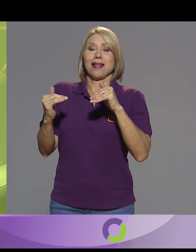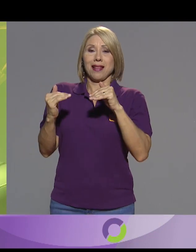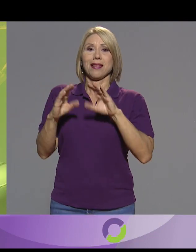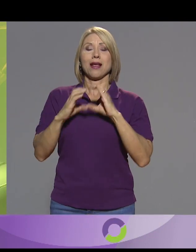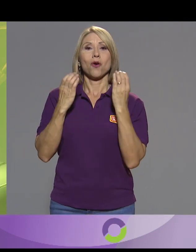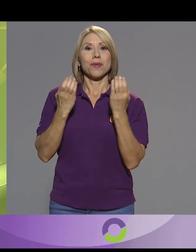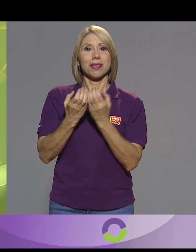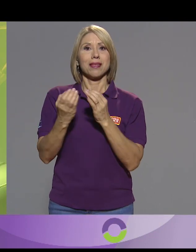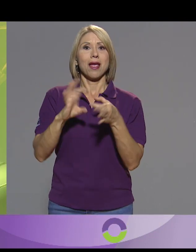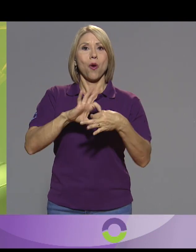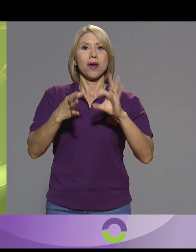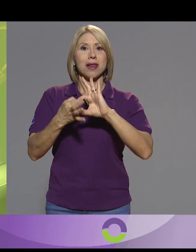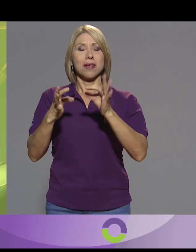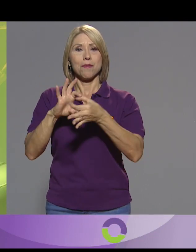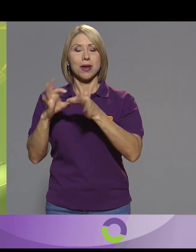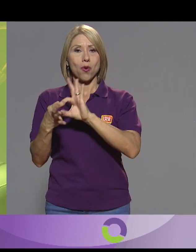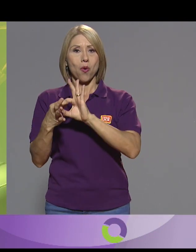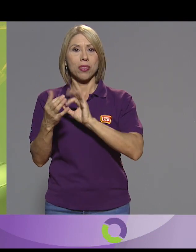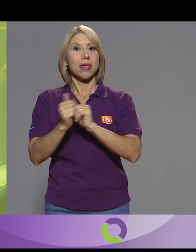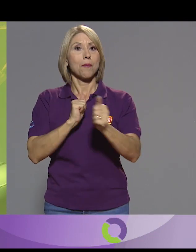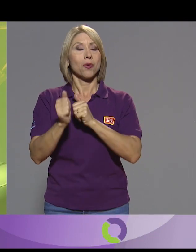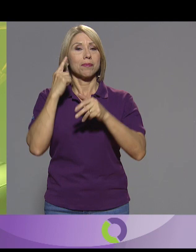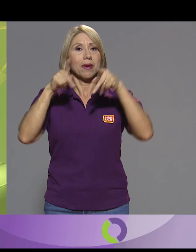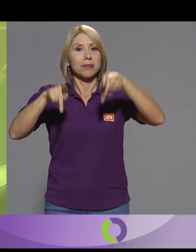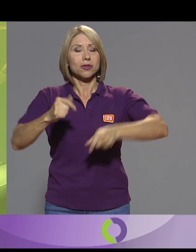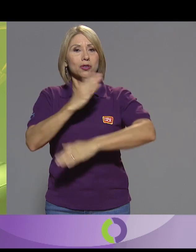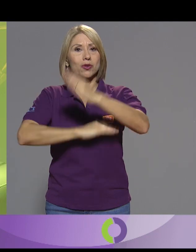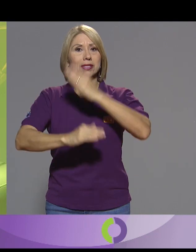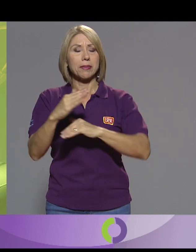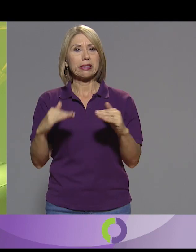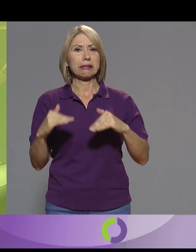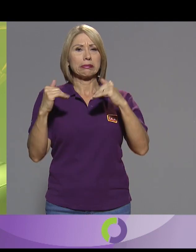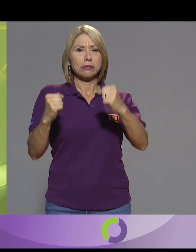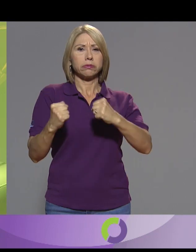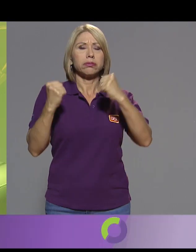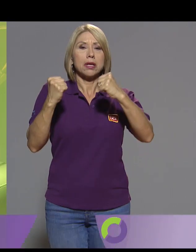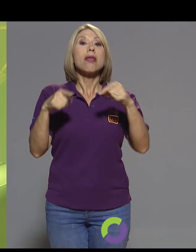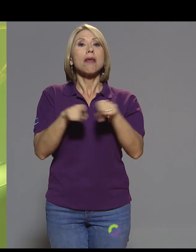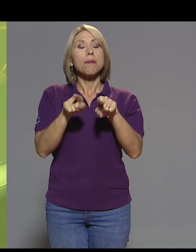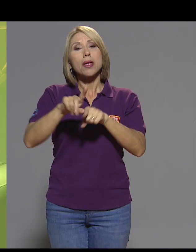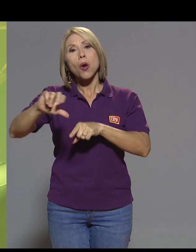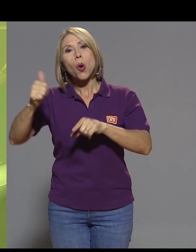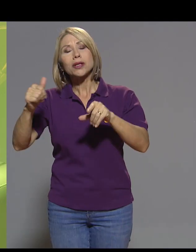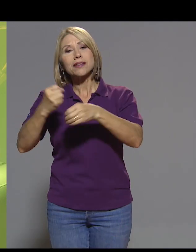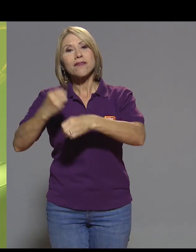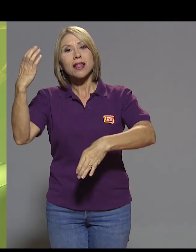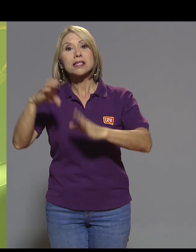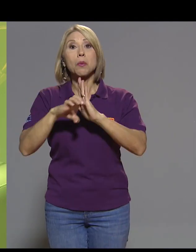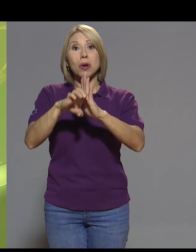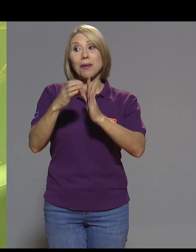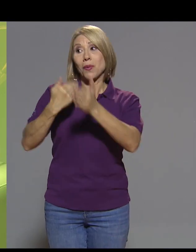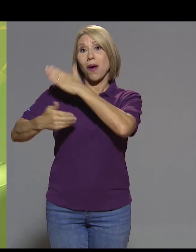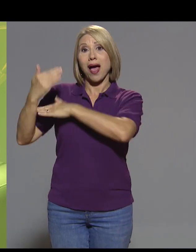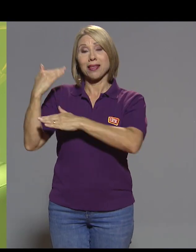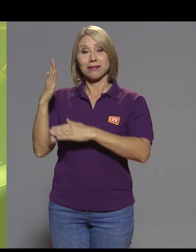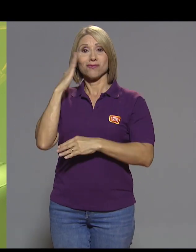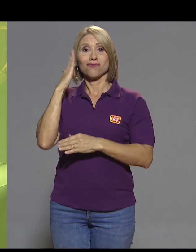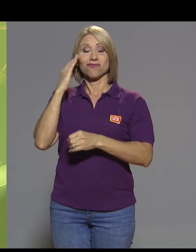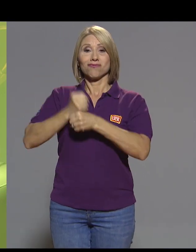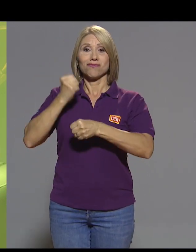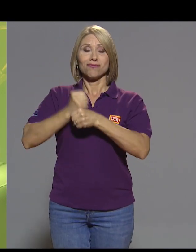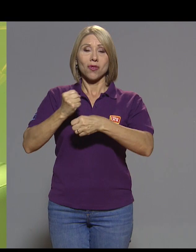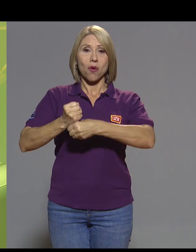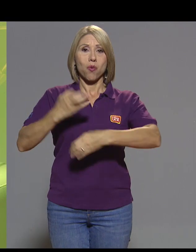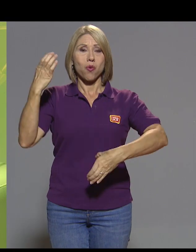el deporte de alto rendimiento en el mundo para personas con discapacidad hay otras federaciones por ejemplo en ediciones anteriores conocimos la